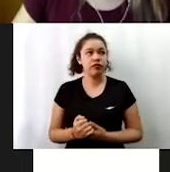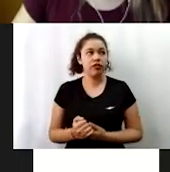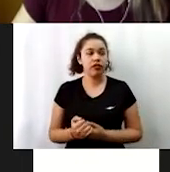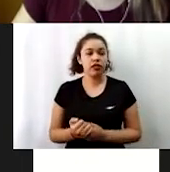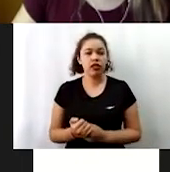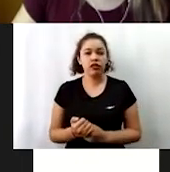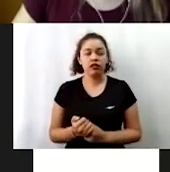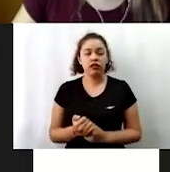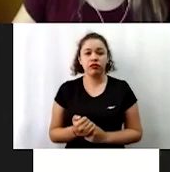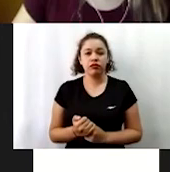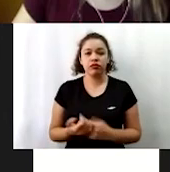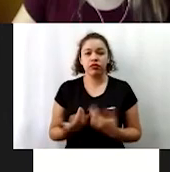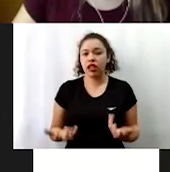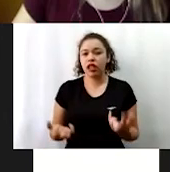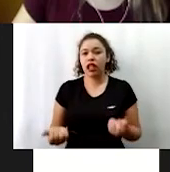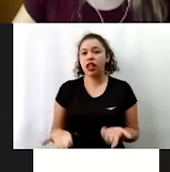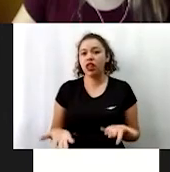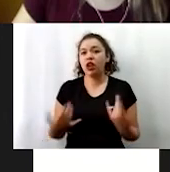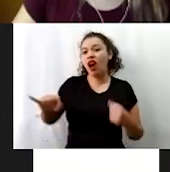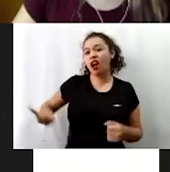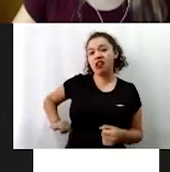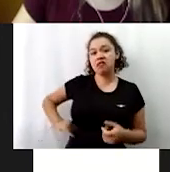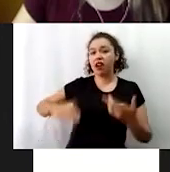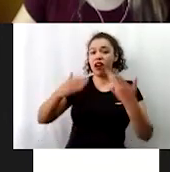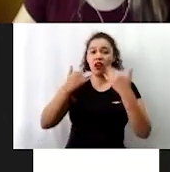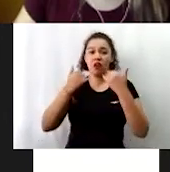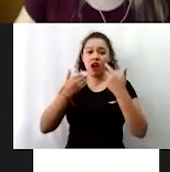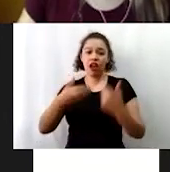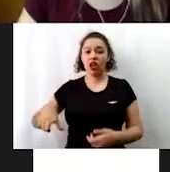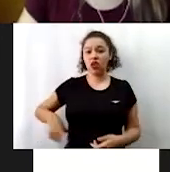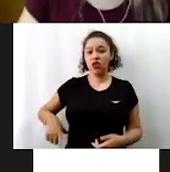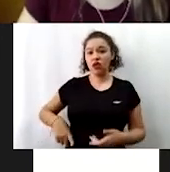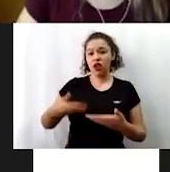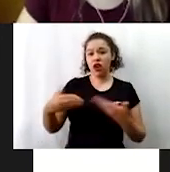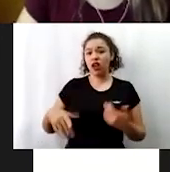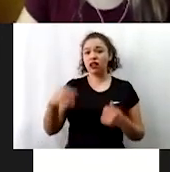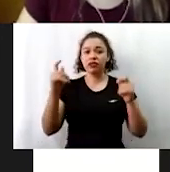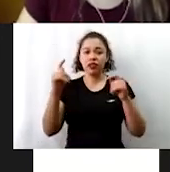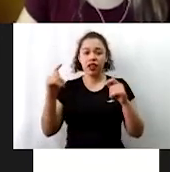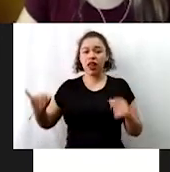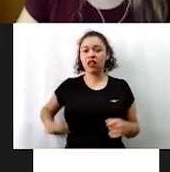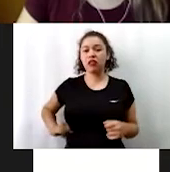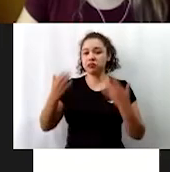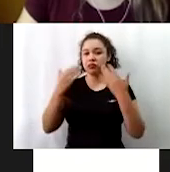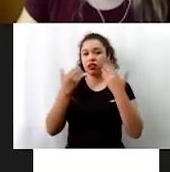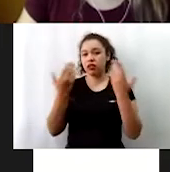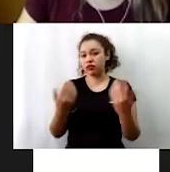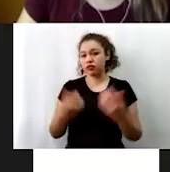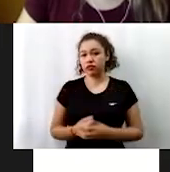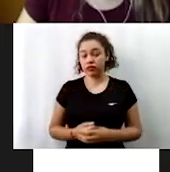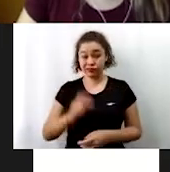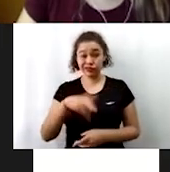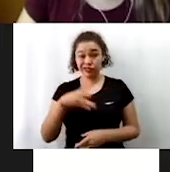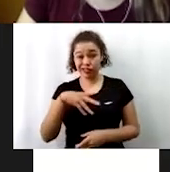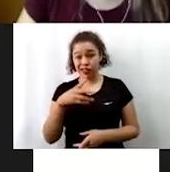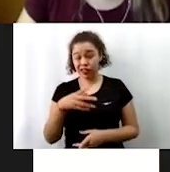pues no, sí, efectivamente no tiene interés en este gobierno. Nada más así creo. Sí, es increíble los